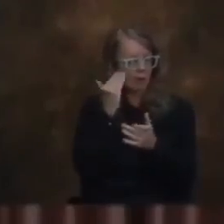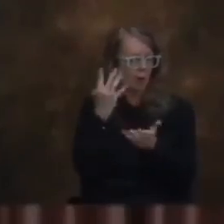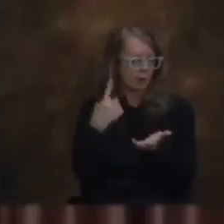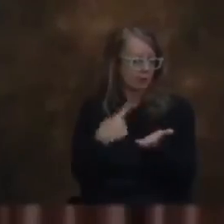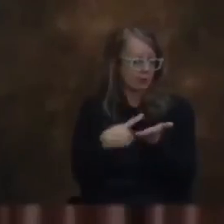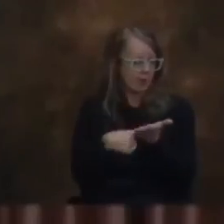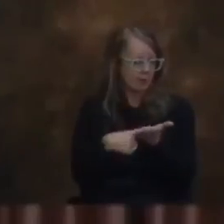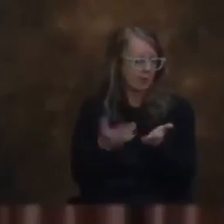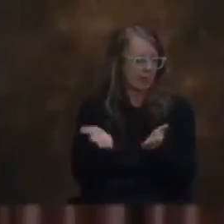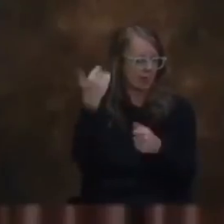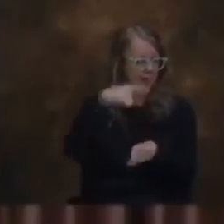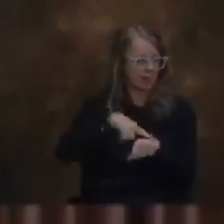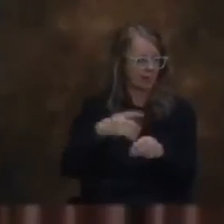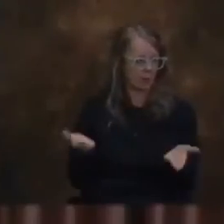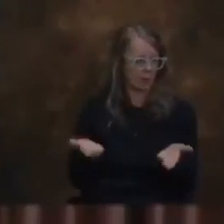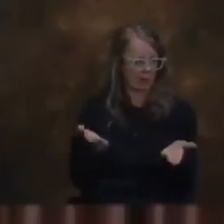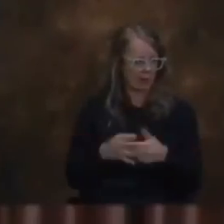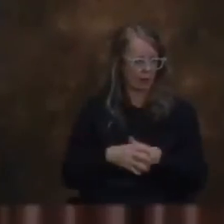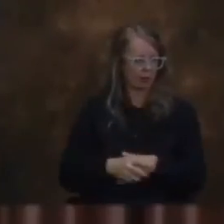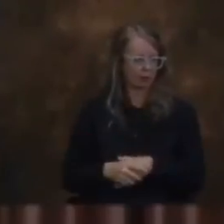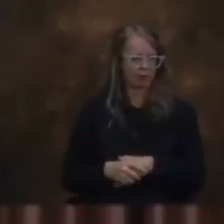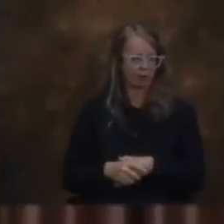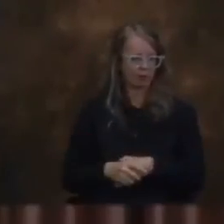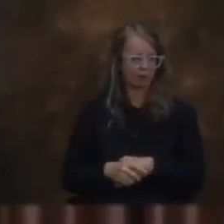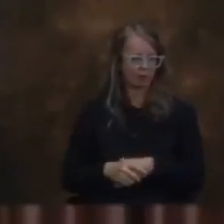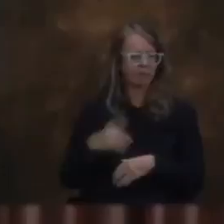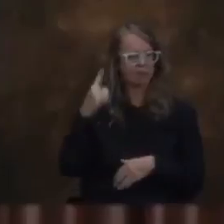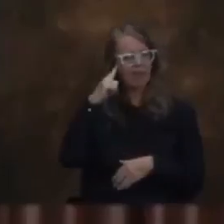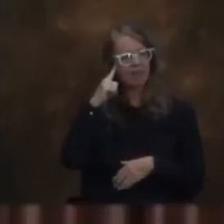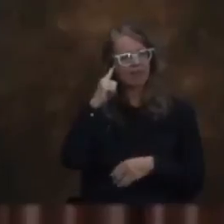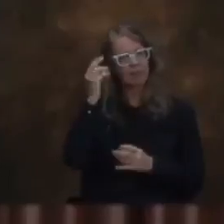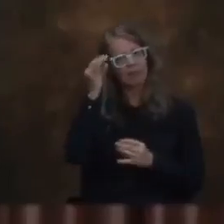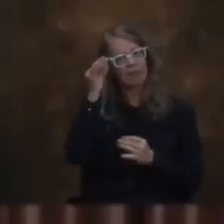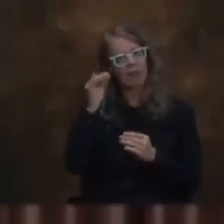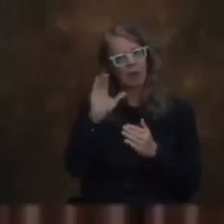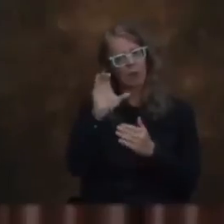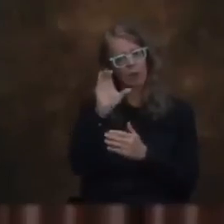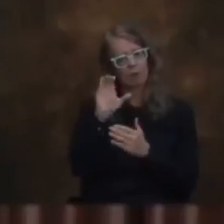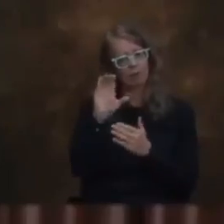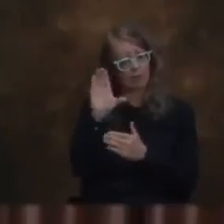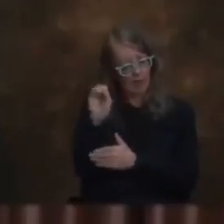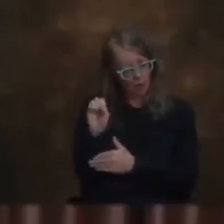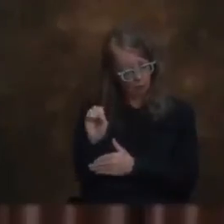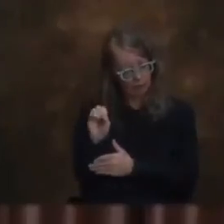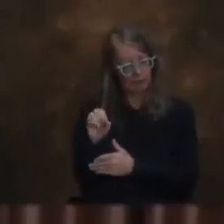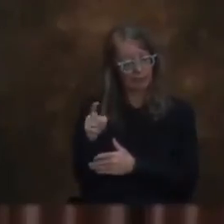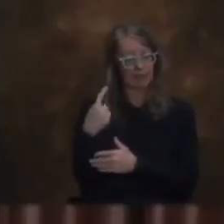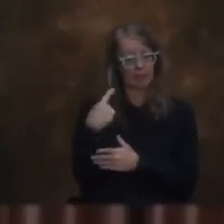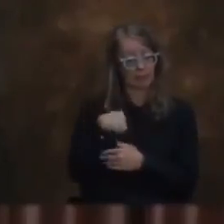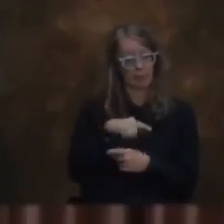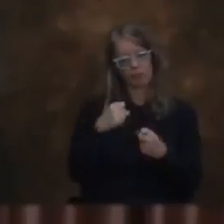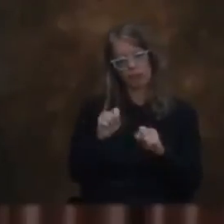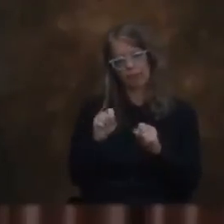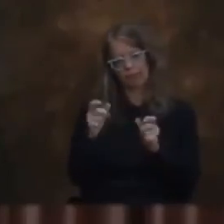creo que desde la perspectiva del condado estamos explorando todas las estrategias posibles